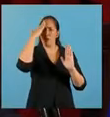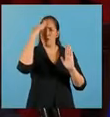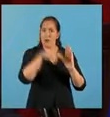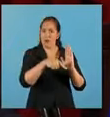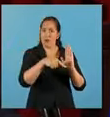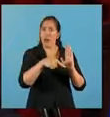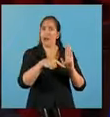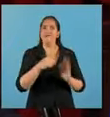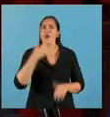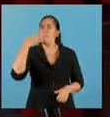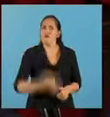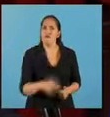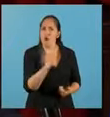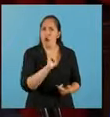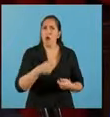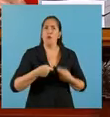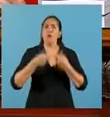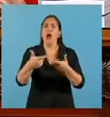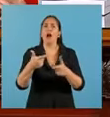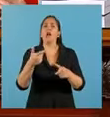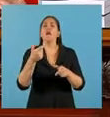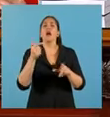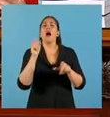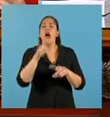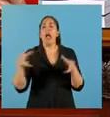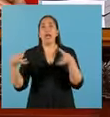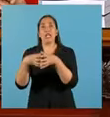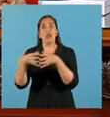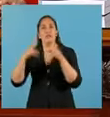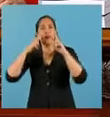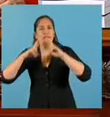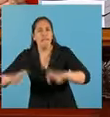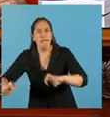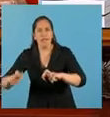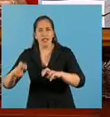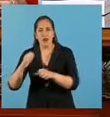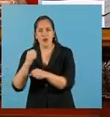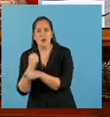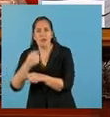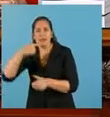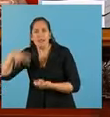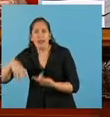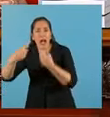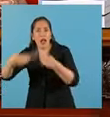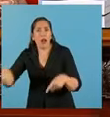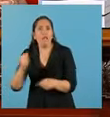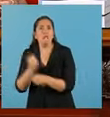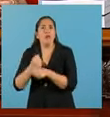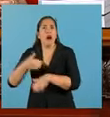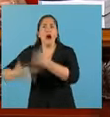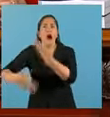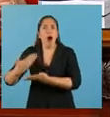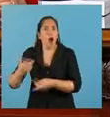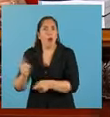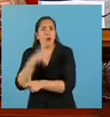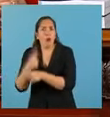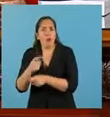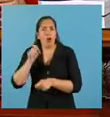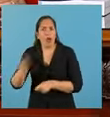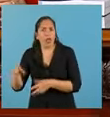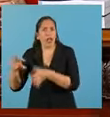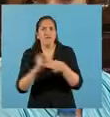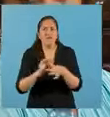el envío de fondos al equipo argentino de antropología forense, que debió suspender tareas